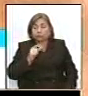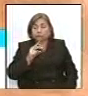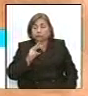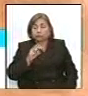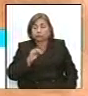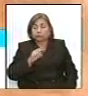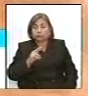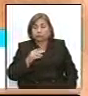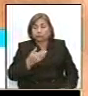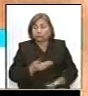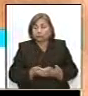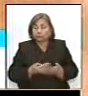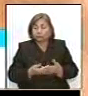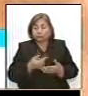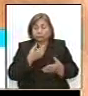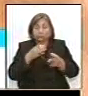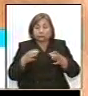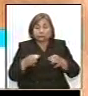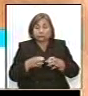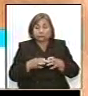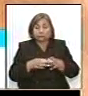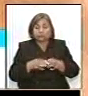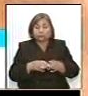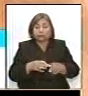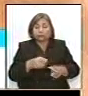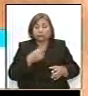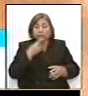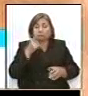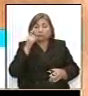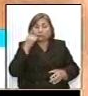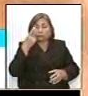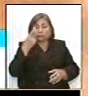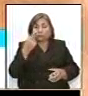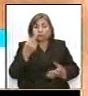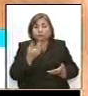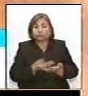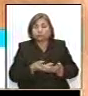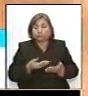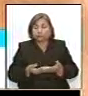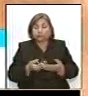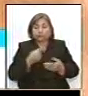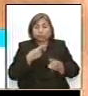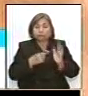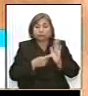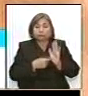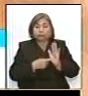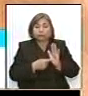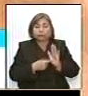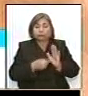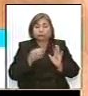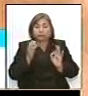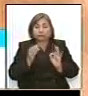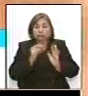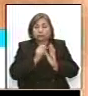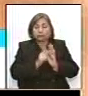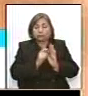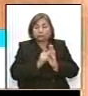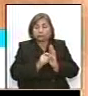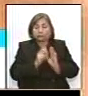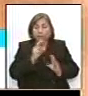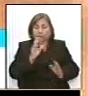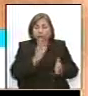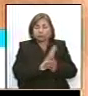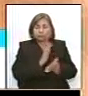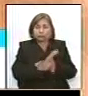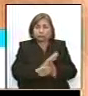de representación, el congresista denunciado dio su primera versión y señaló, cito textualmente, página 23